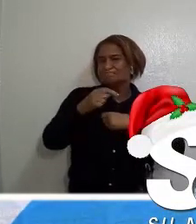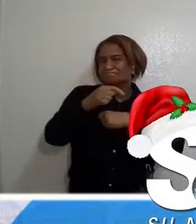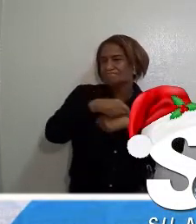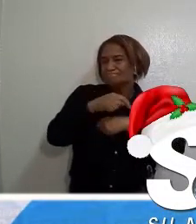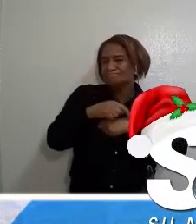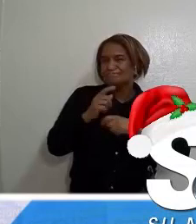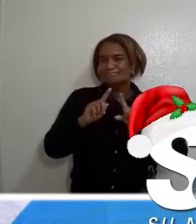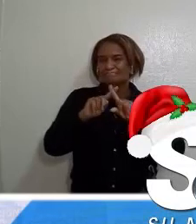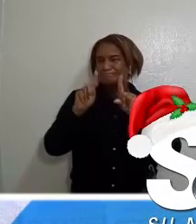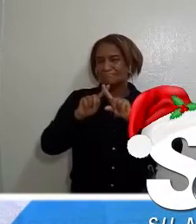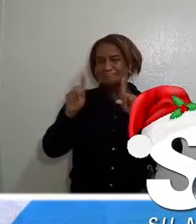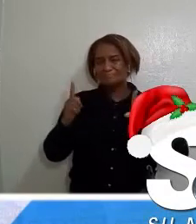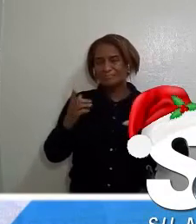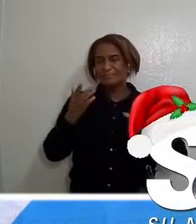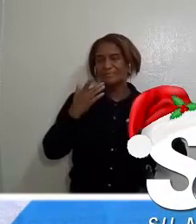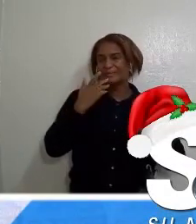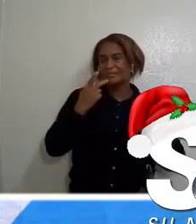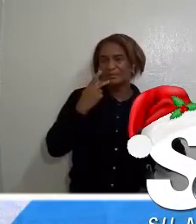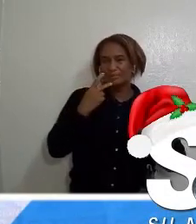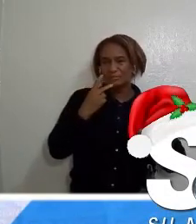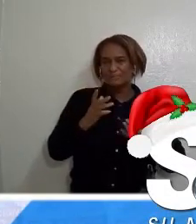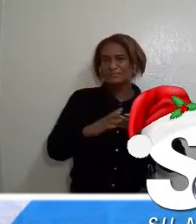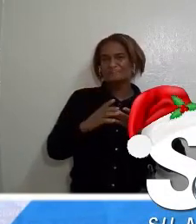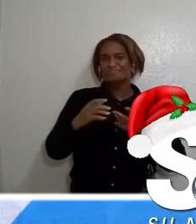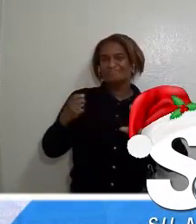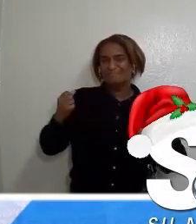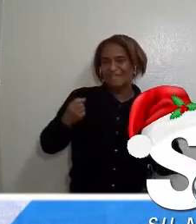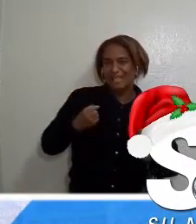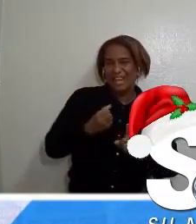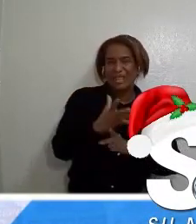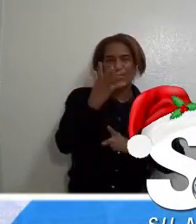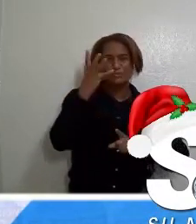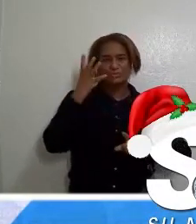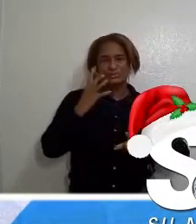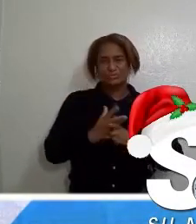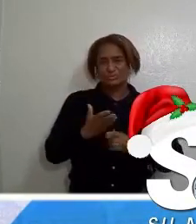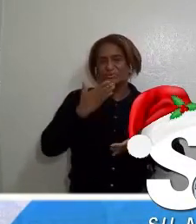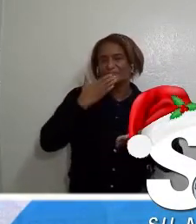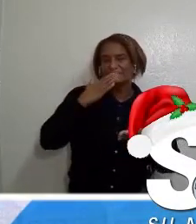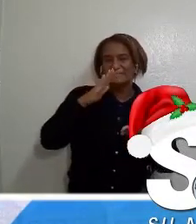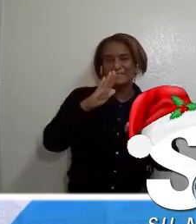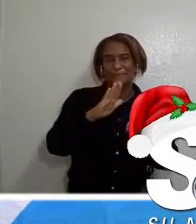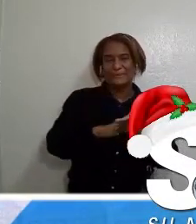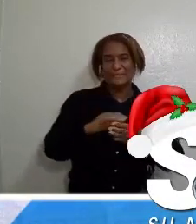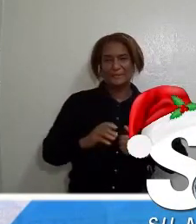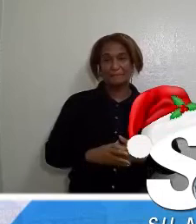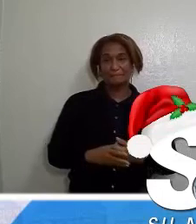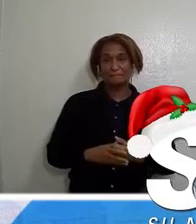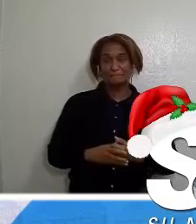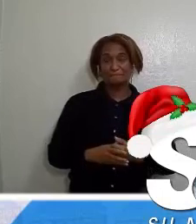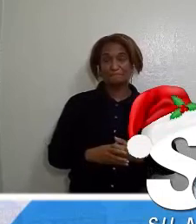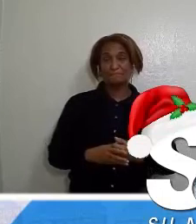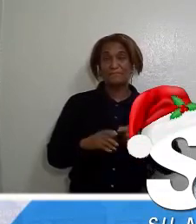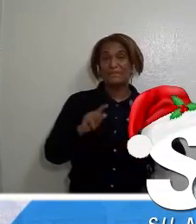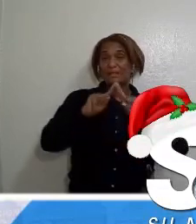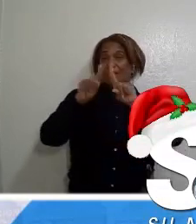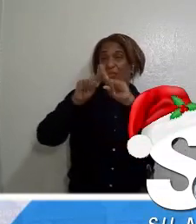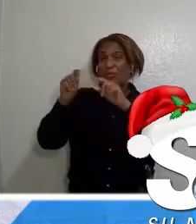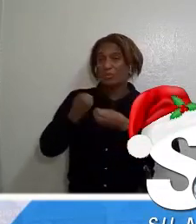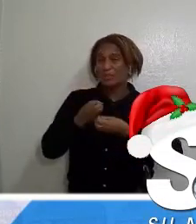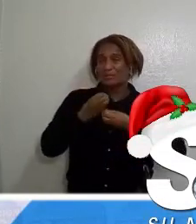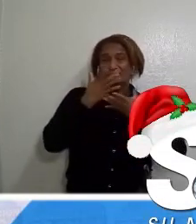vertir vertir duras críticas a la presente gestión gubernamental en